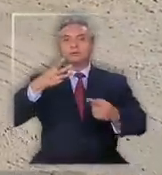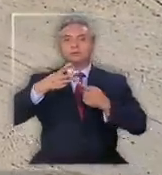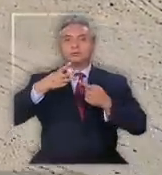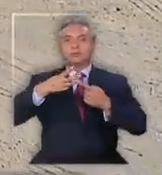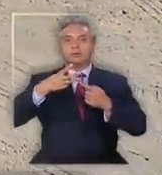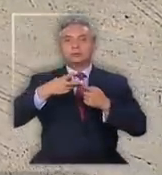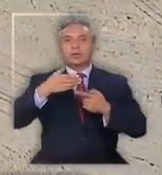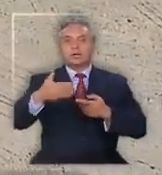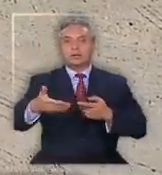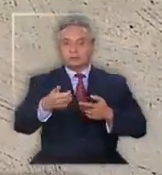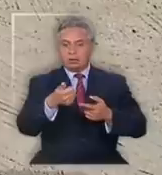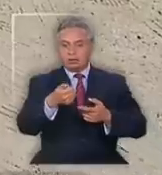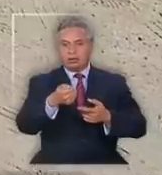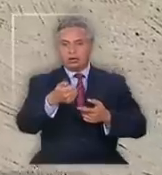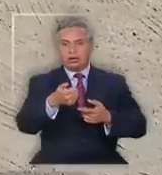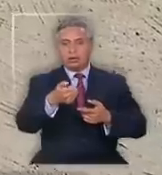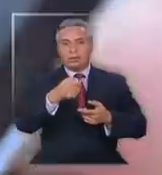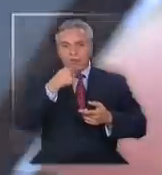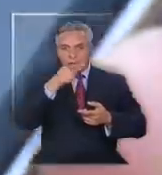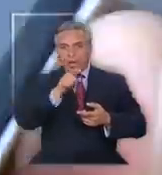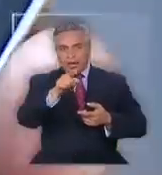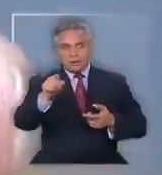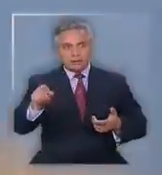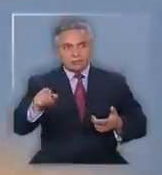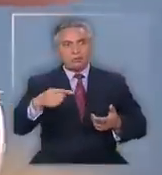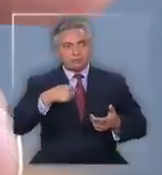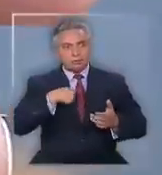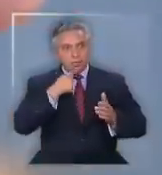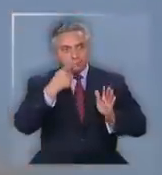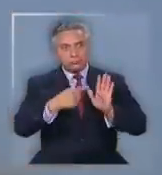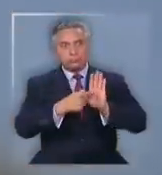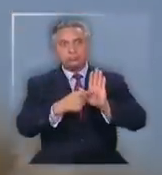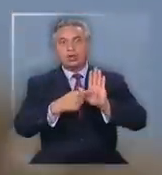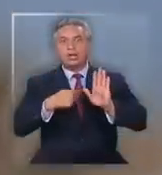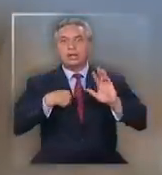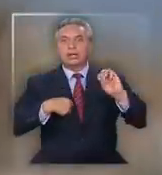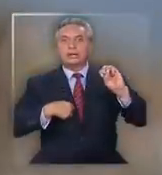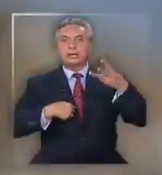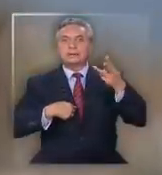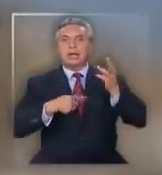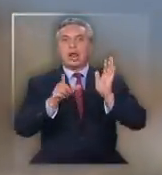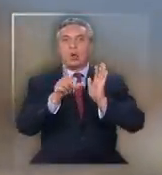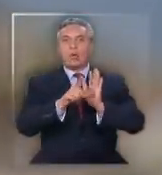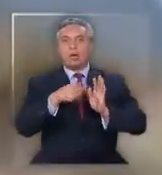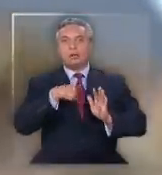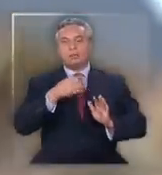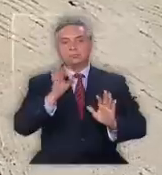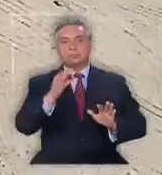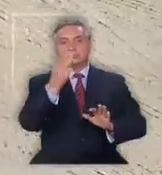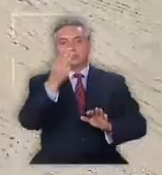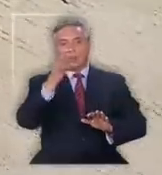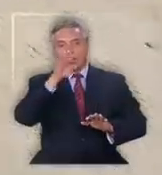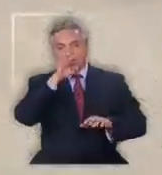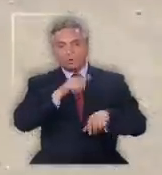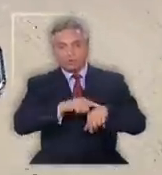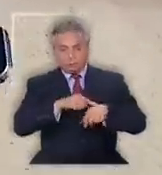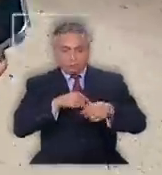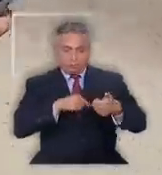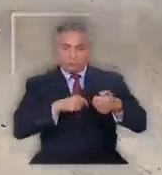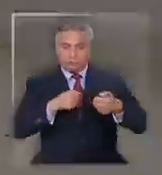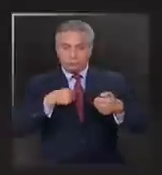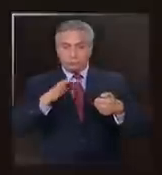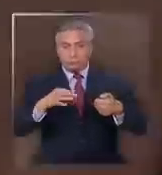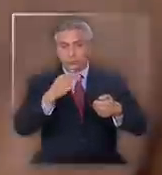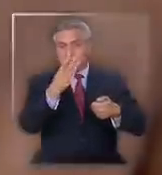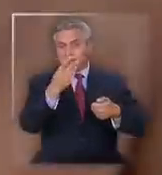resultados oficiales por cronometraje que hacen ellos y todo el tema, aparezco en tercer lugar con un tiempo de 44 minutos, siendo que mi cronómetro me marcó